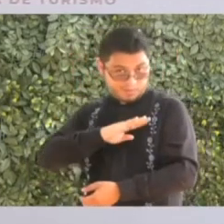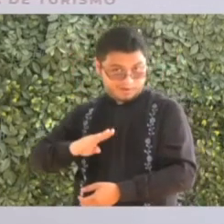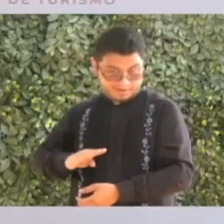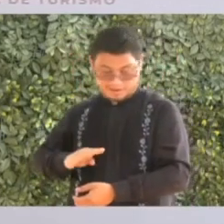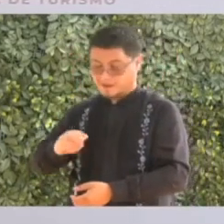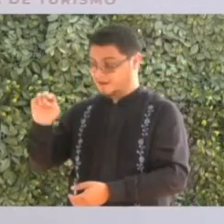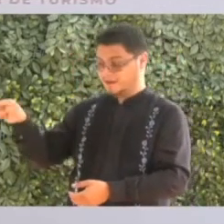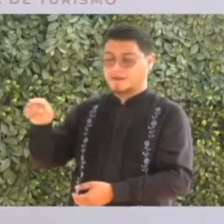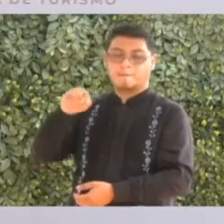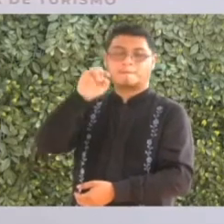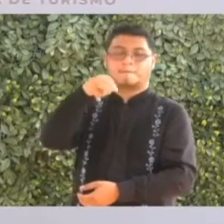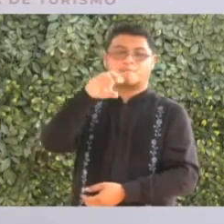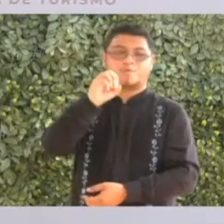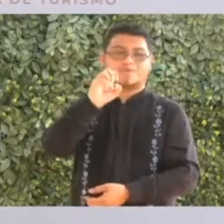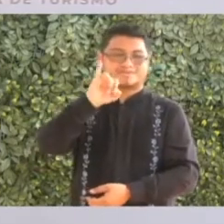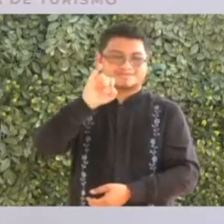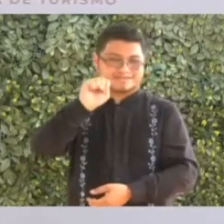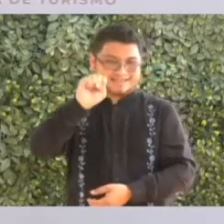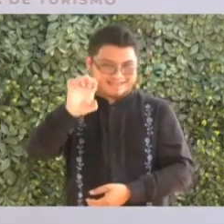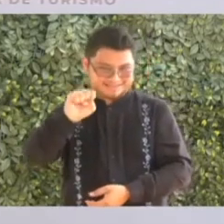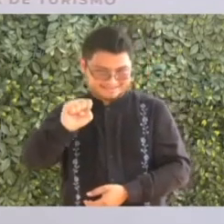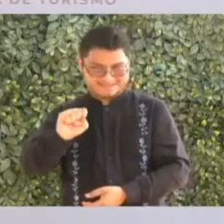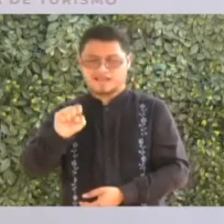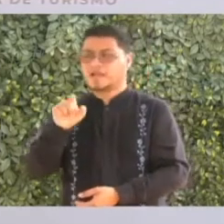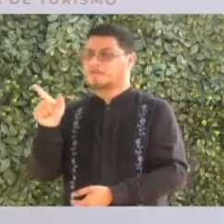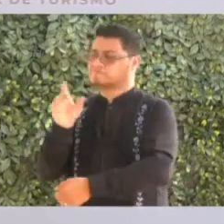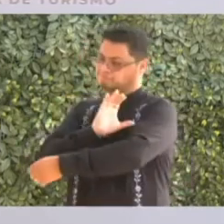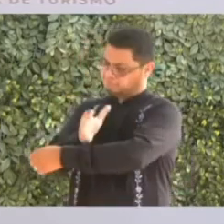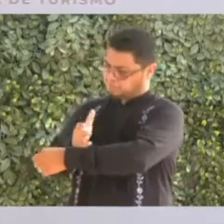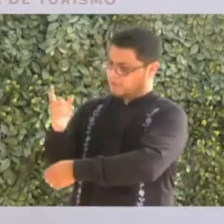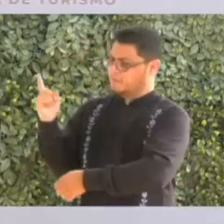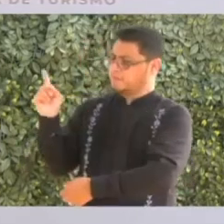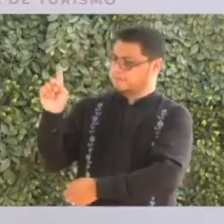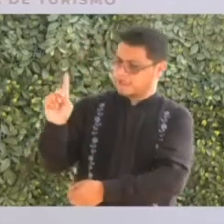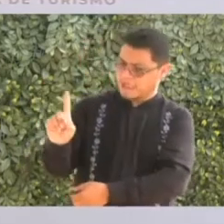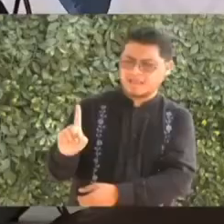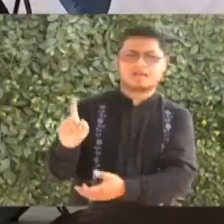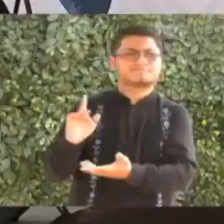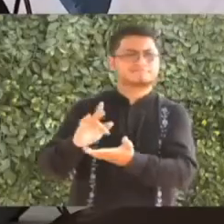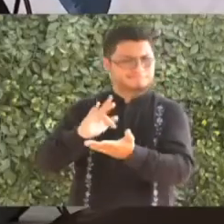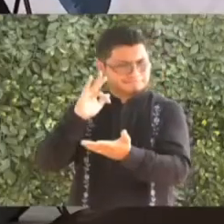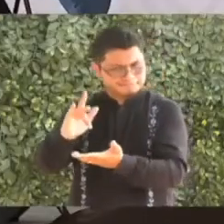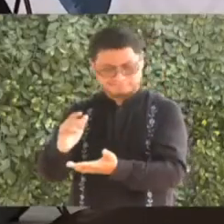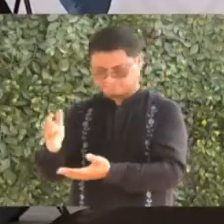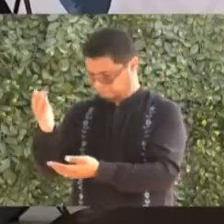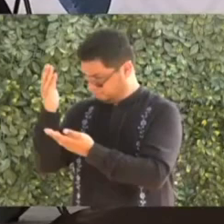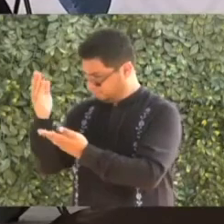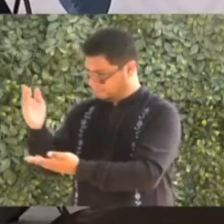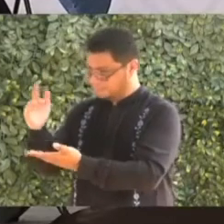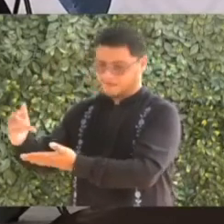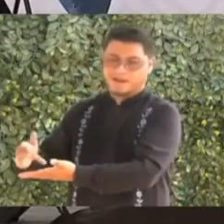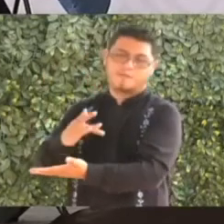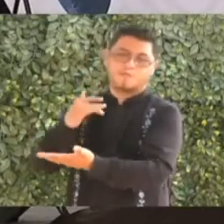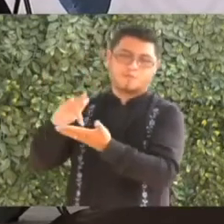Cook Mena, que nos acompaña. Muchas gracias por todo el apoyo,